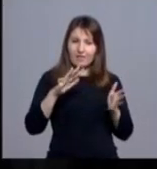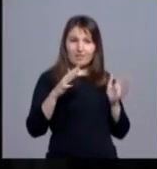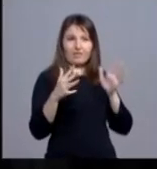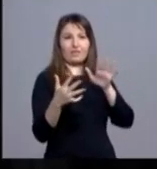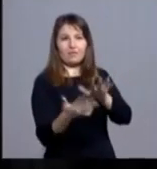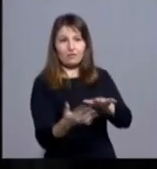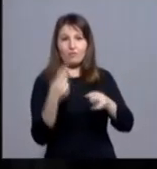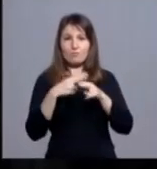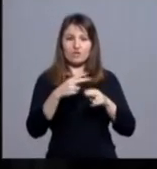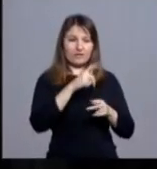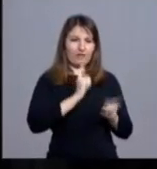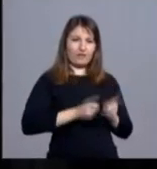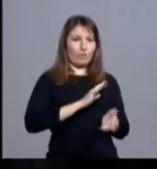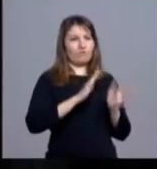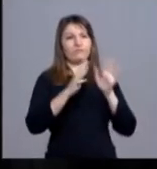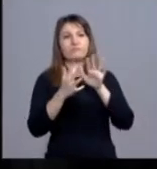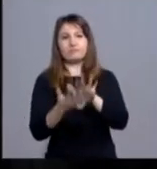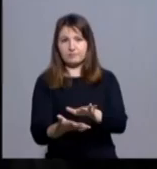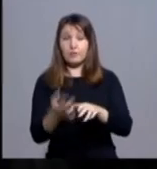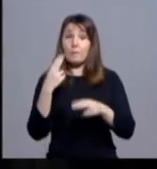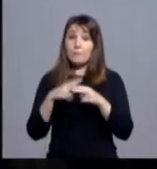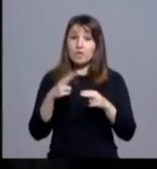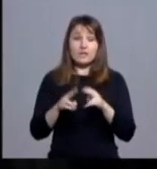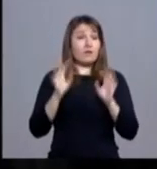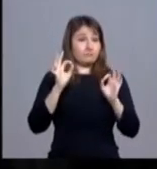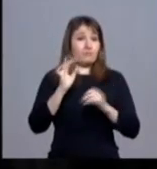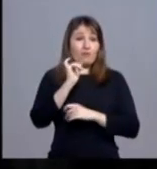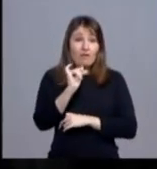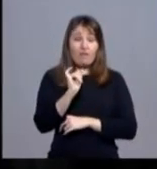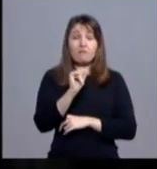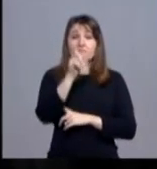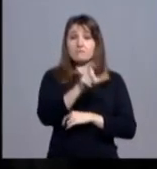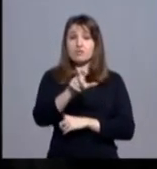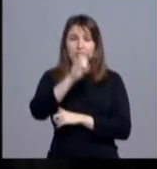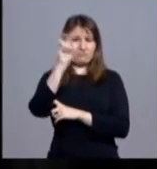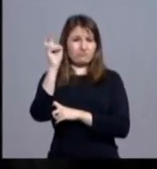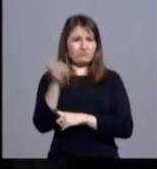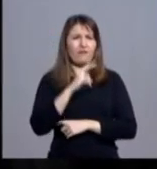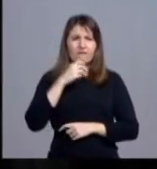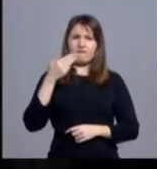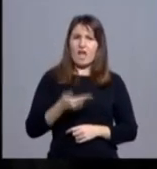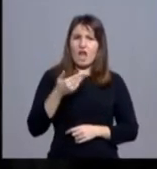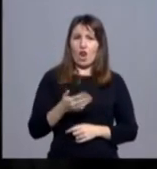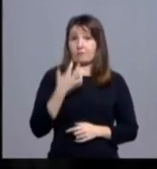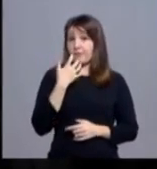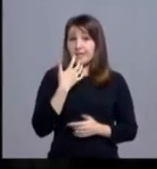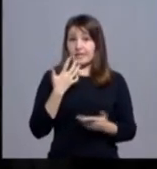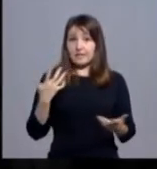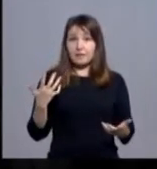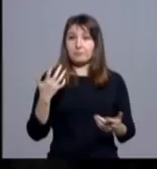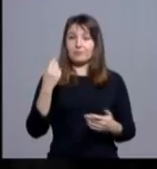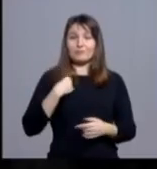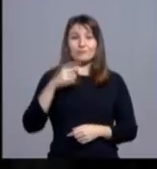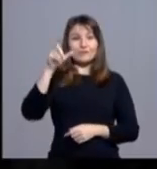se pudiera hacer bien. Desde la política pues había gentes muy valiosas, como estaba pues el